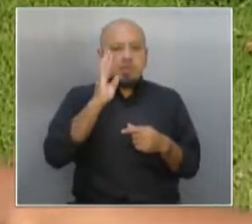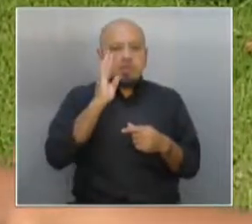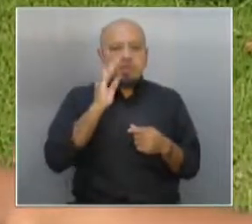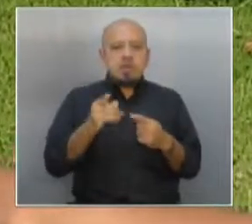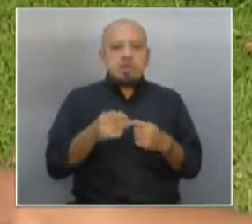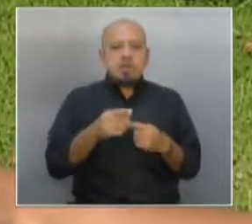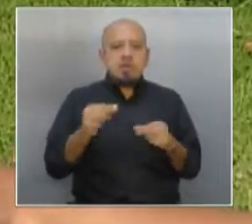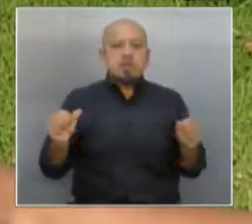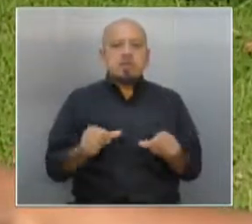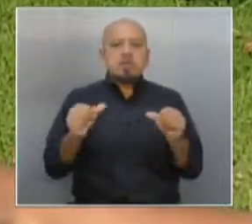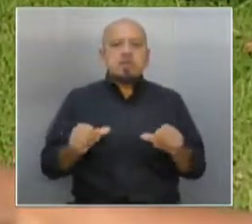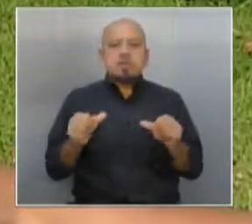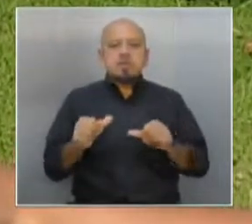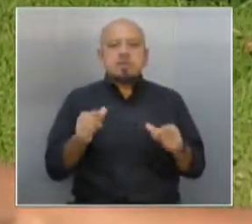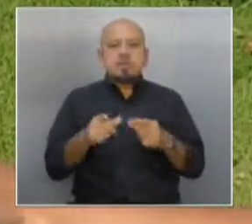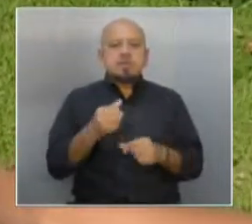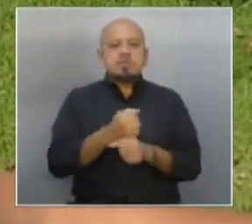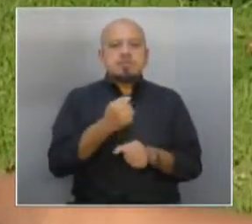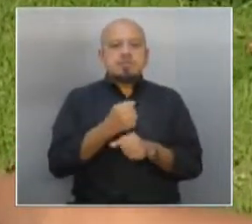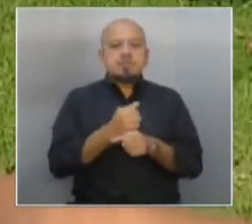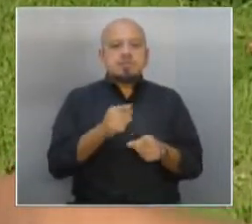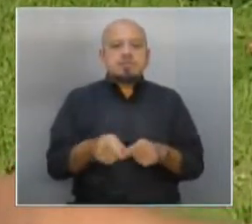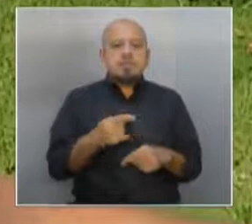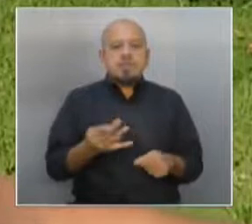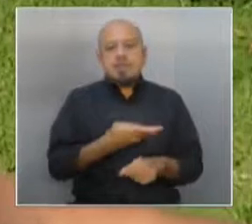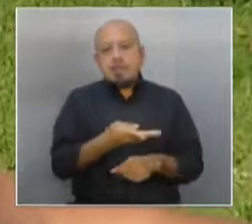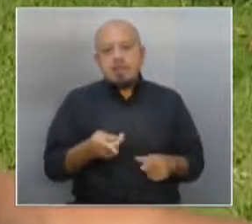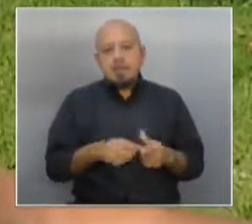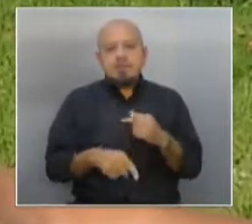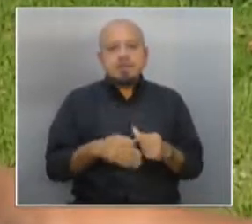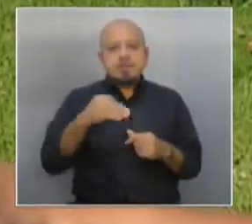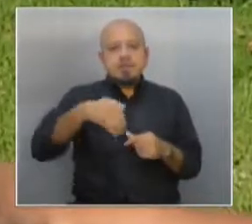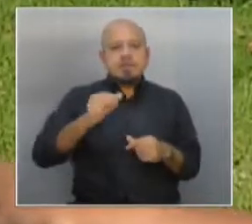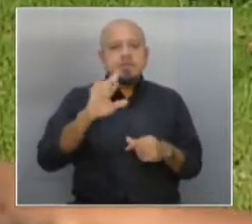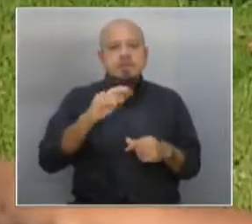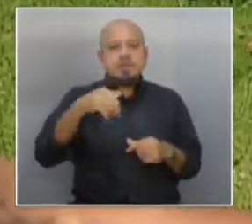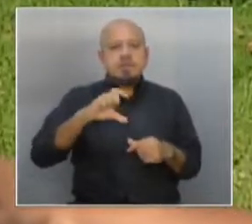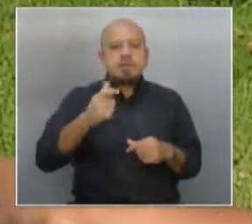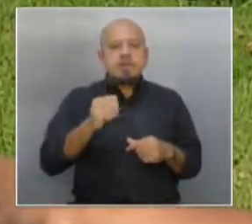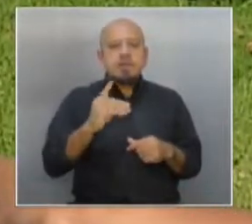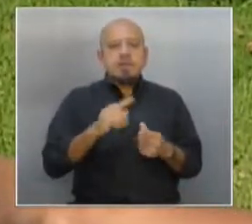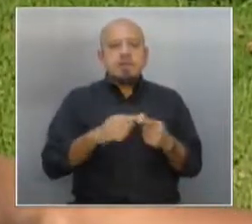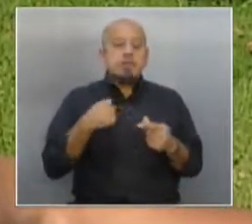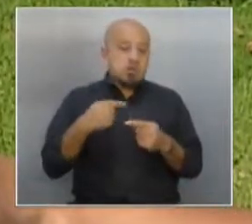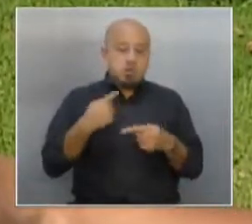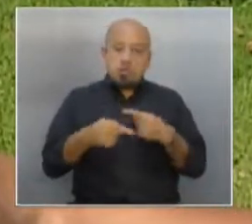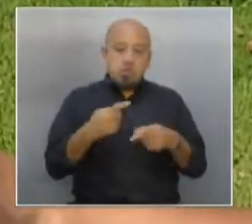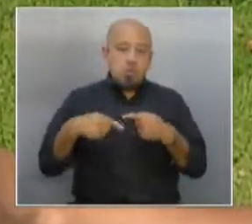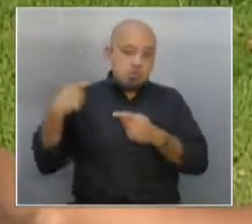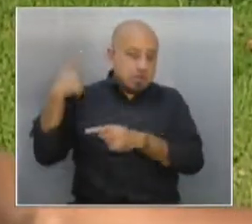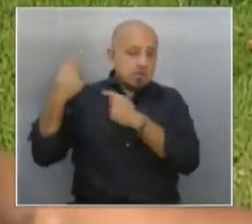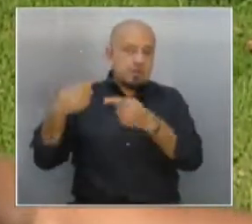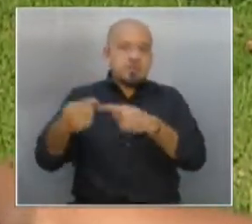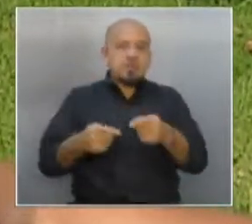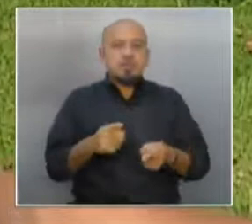nos hacía a trabajar, a hacer salsas, mermeladas, y bueno, yo sigo esa costumbre. Bueno, ya de